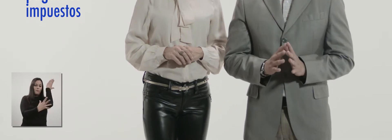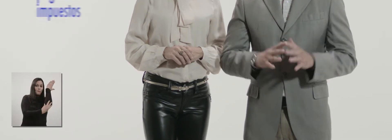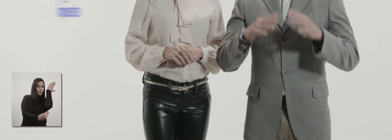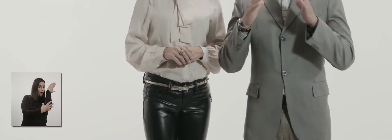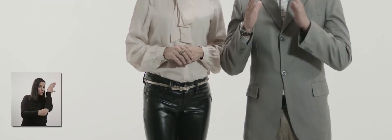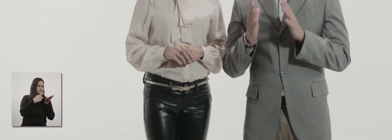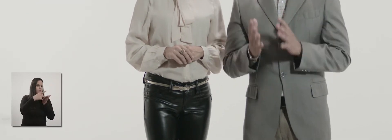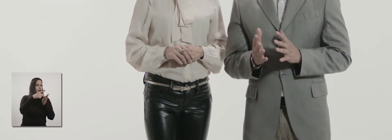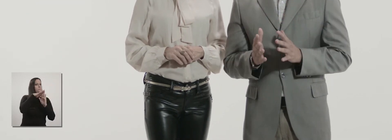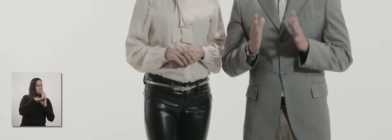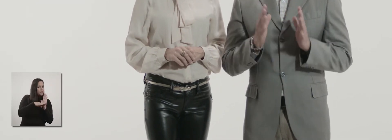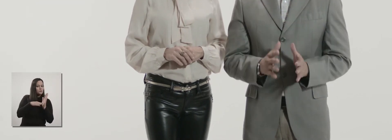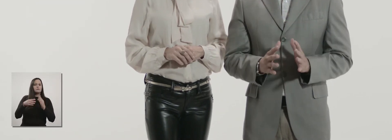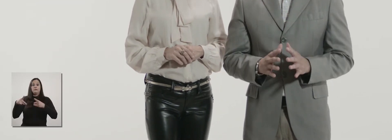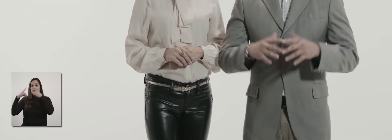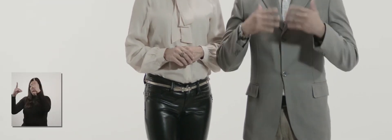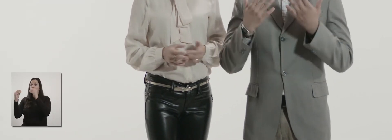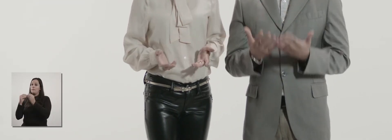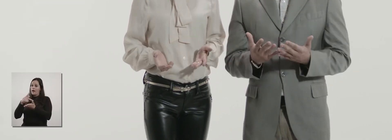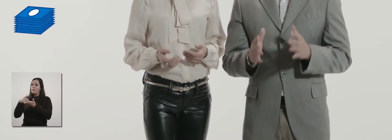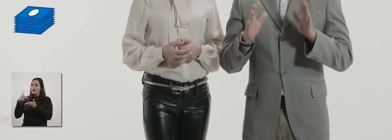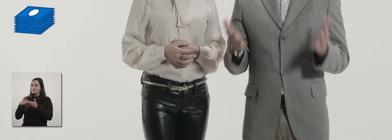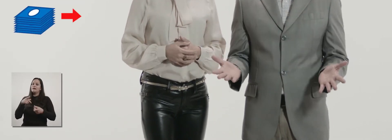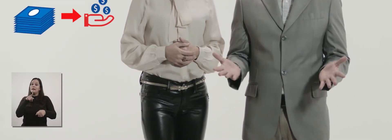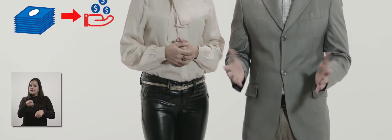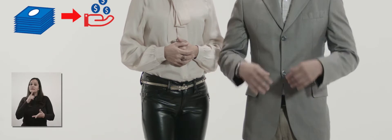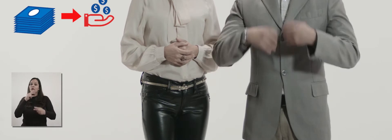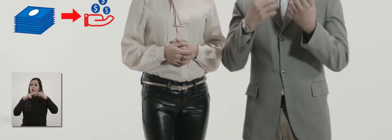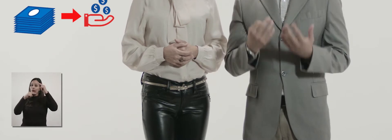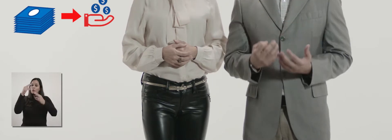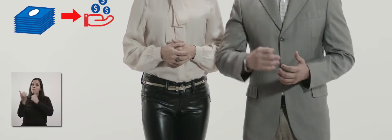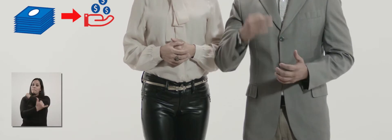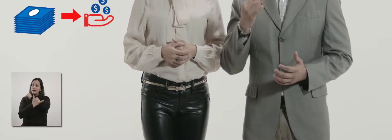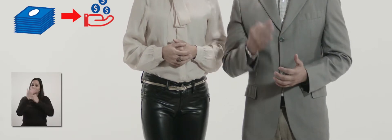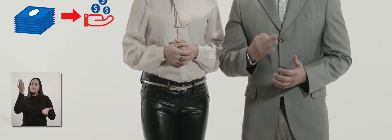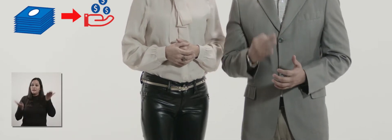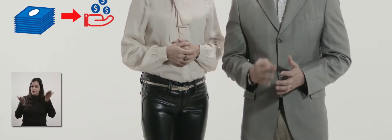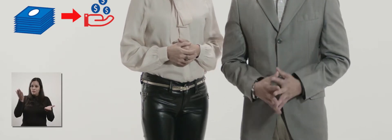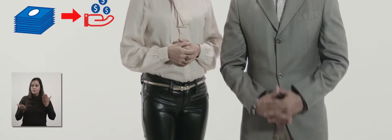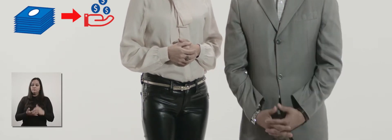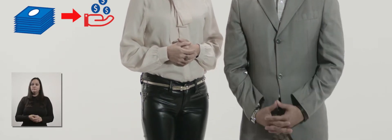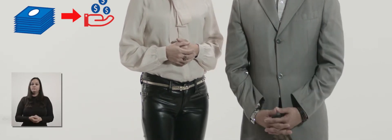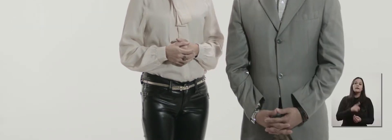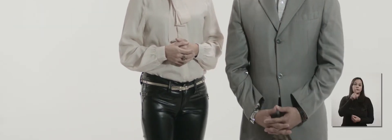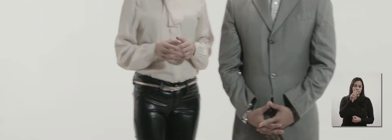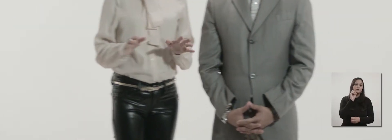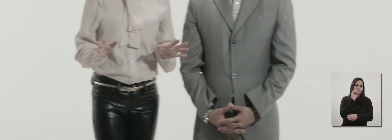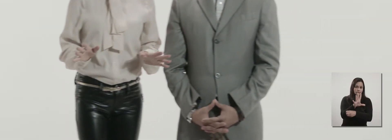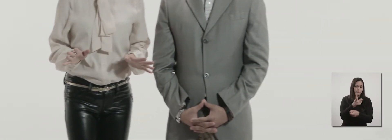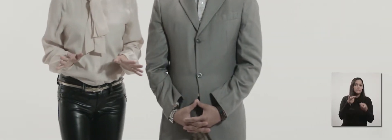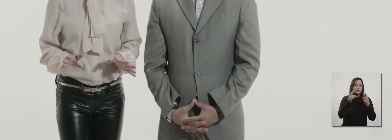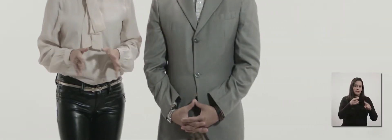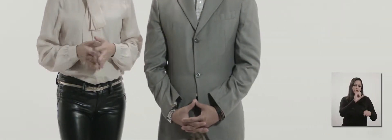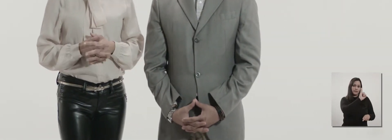ingresos. Los que menos tienen, pagan menos. Los que más tienen, pagan más. Así se construye un país equitativo. Te